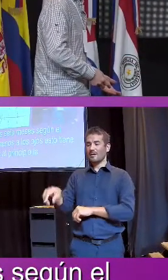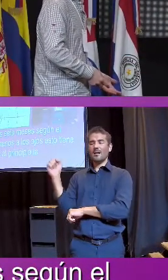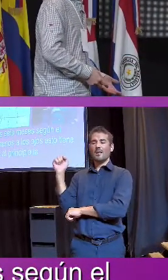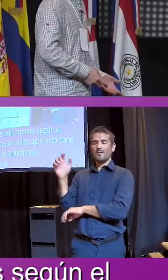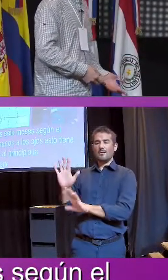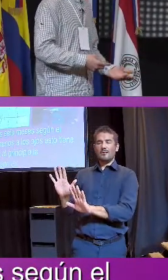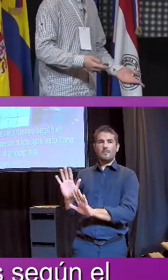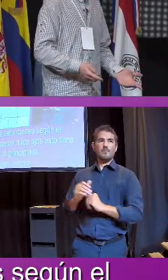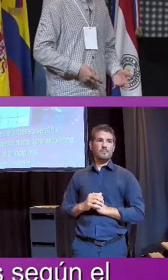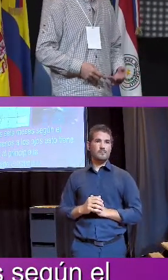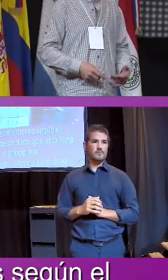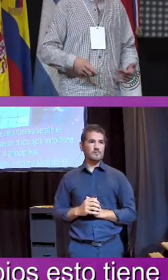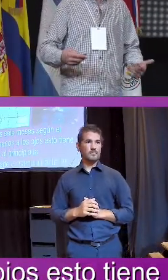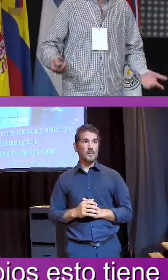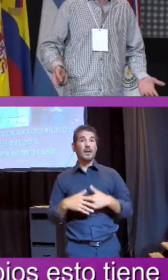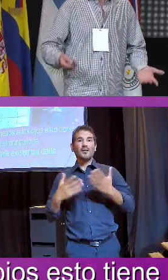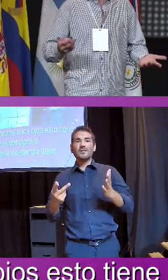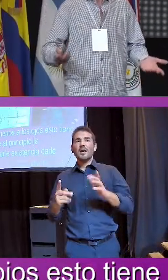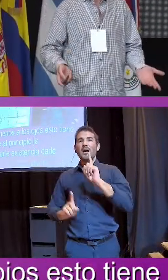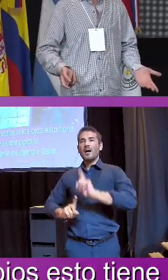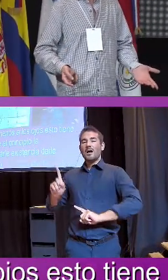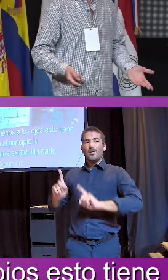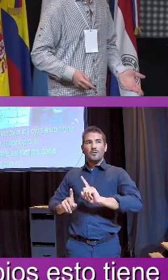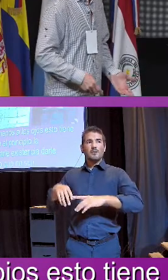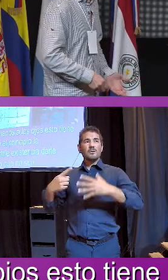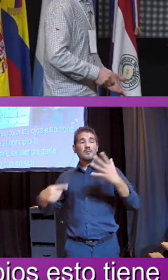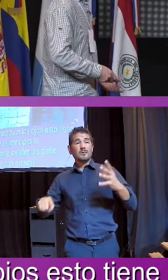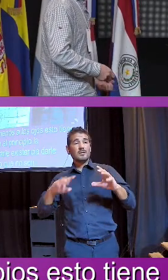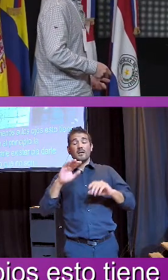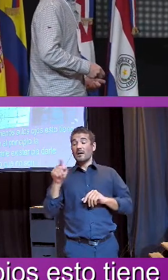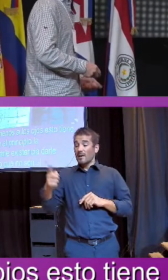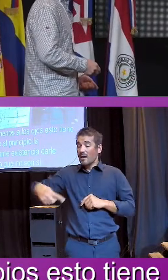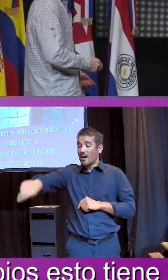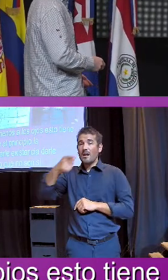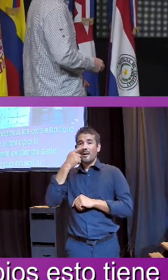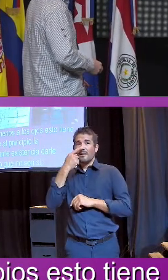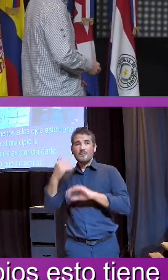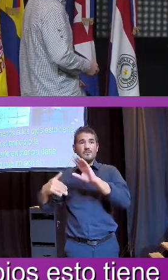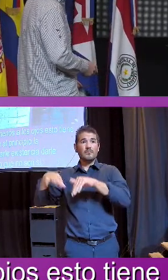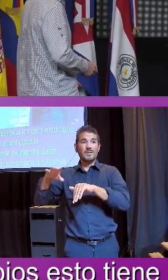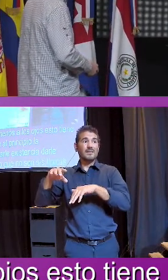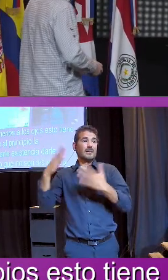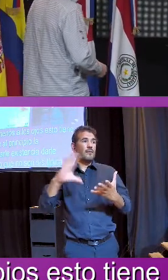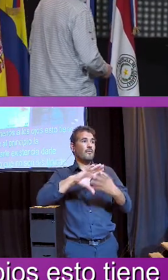darle existencia, darle relevancia a otras cosas del mundo que no son, ¿sí?, las típicas.